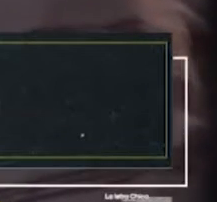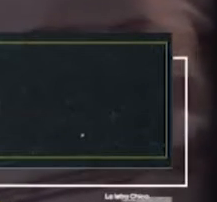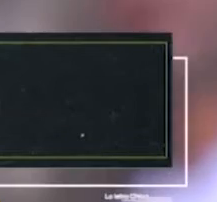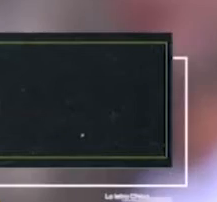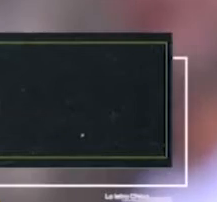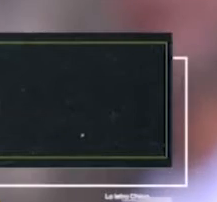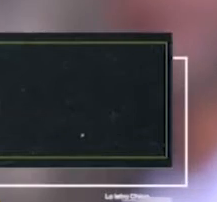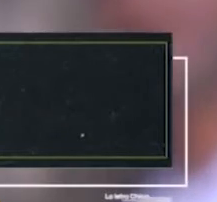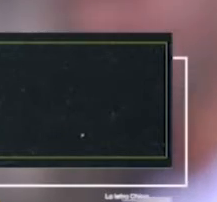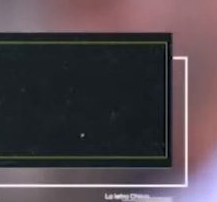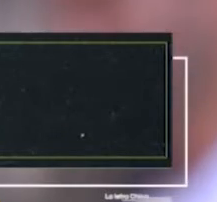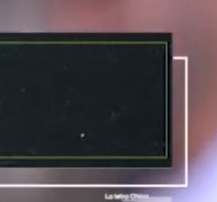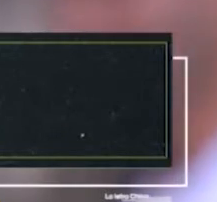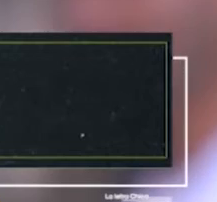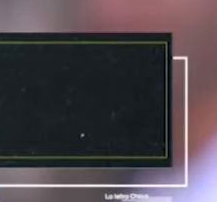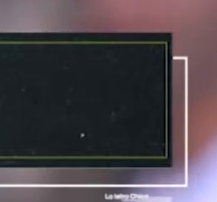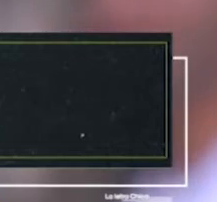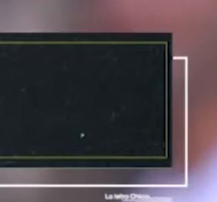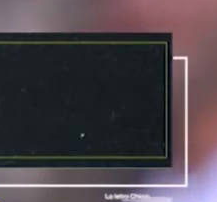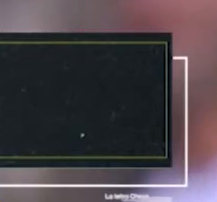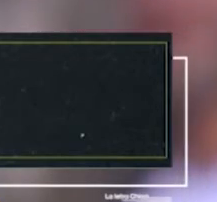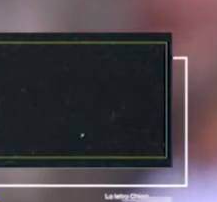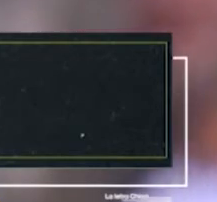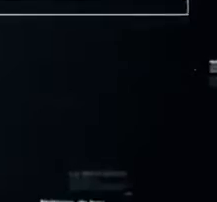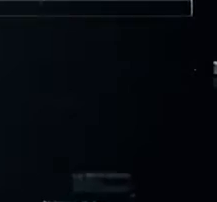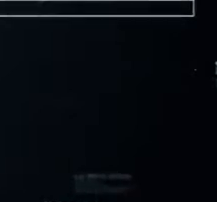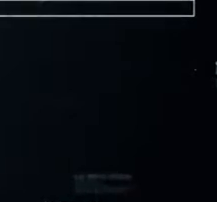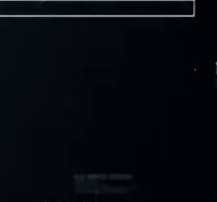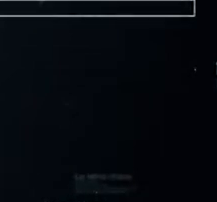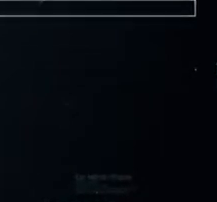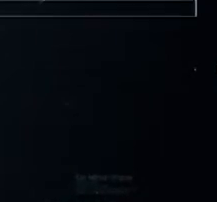para cortar mi mano, no elegí este lado, no me odies tanto.